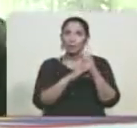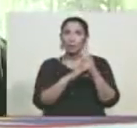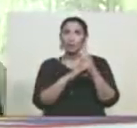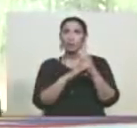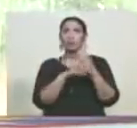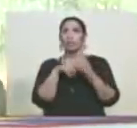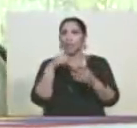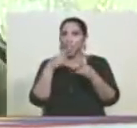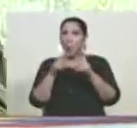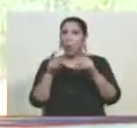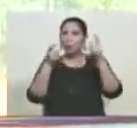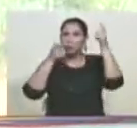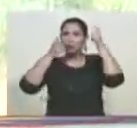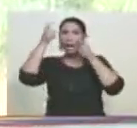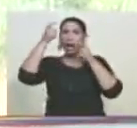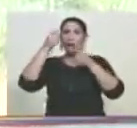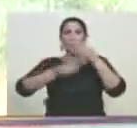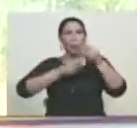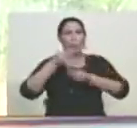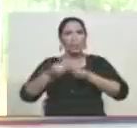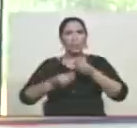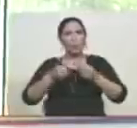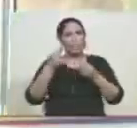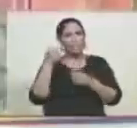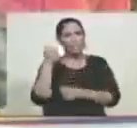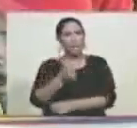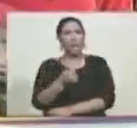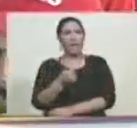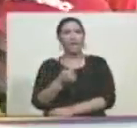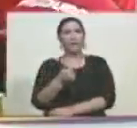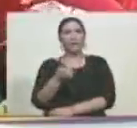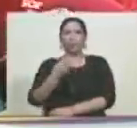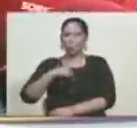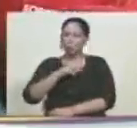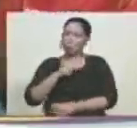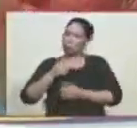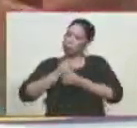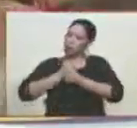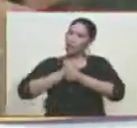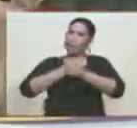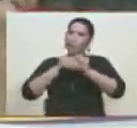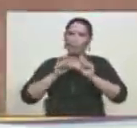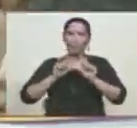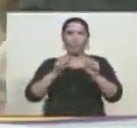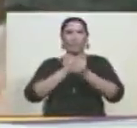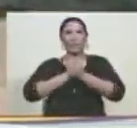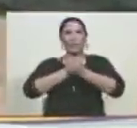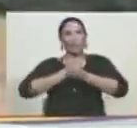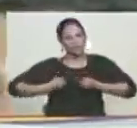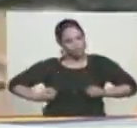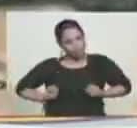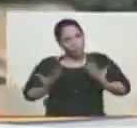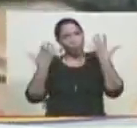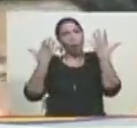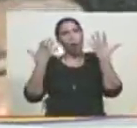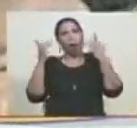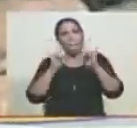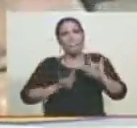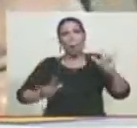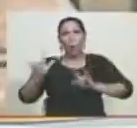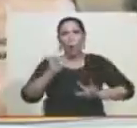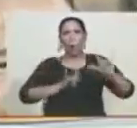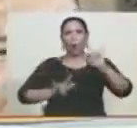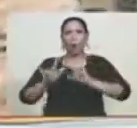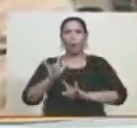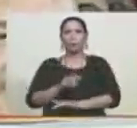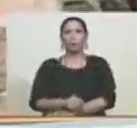hizo bien. Y nosotros lo queremos y lo quisimos y lo vamos a seguir queriendo. Así como expresamos el amor por usted.